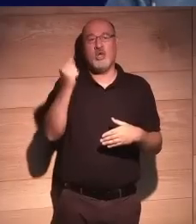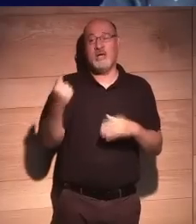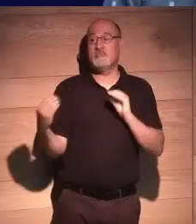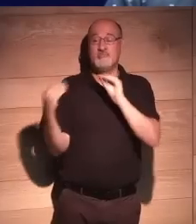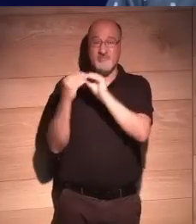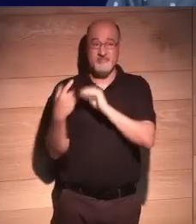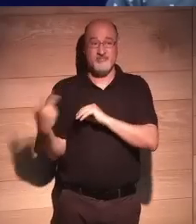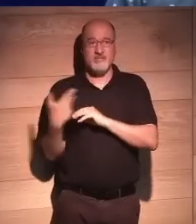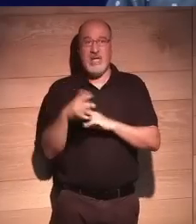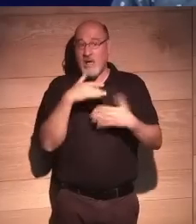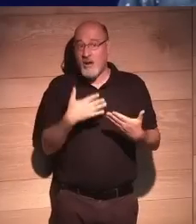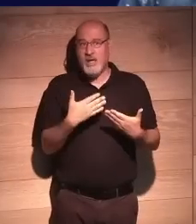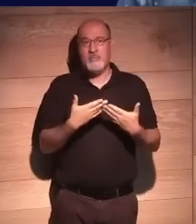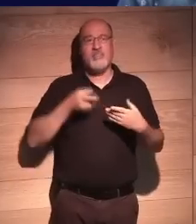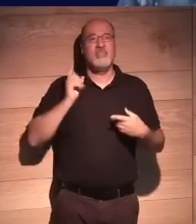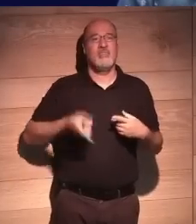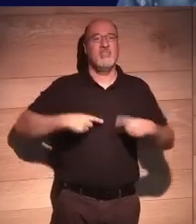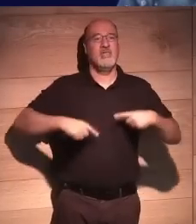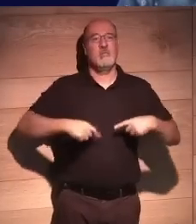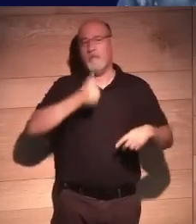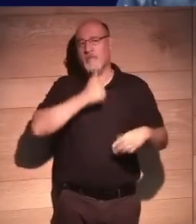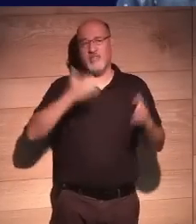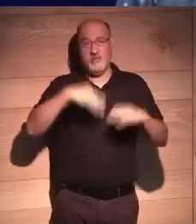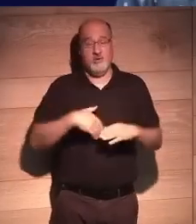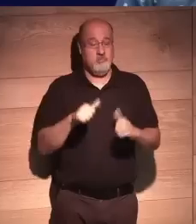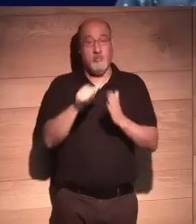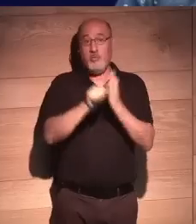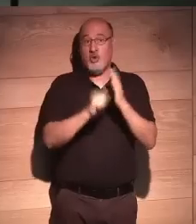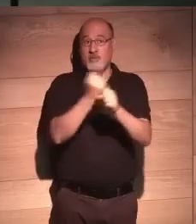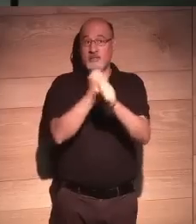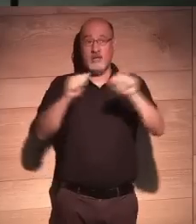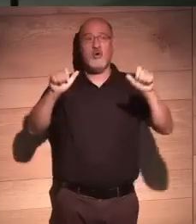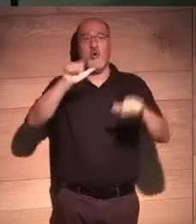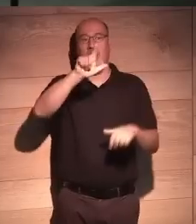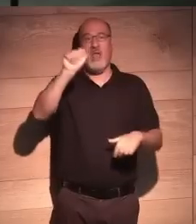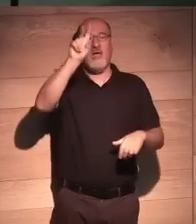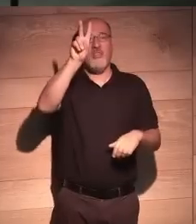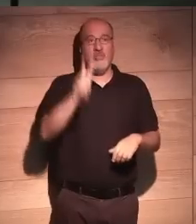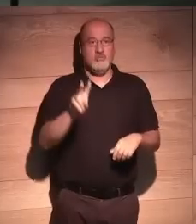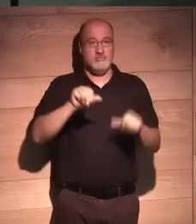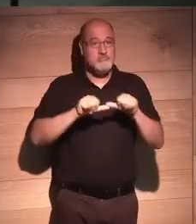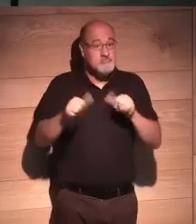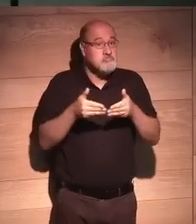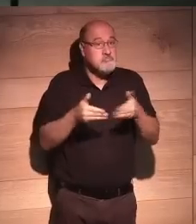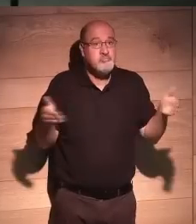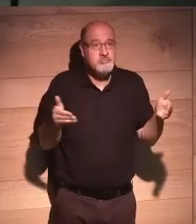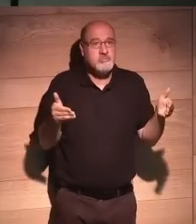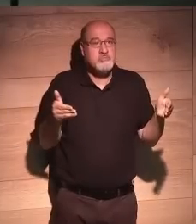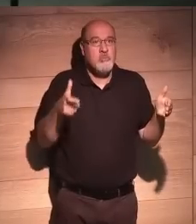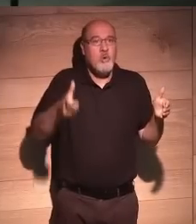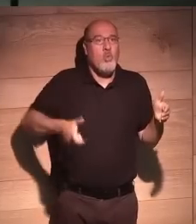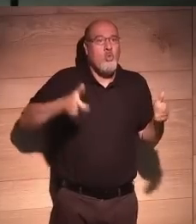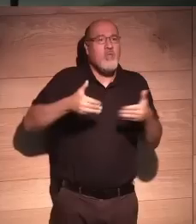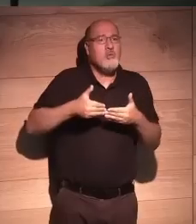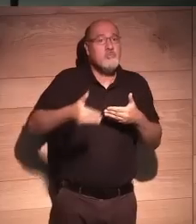sensación de que ahora hay mucha menos paciencia. Y nosotros empezamos un programa con la sensación de que no sabes cuánto va a durar. O sea, en